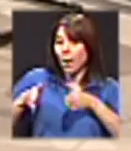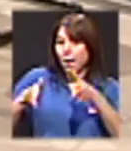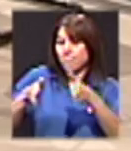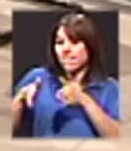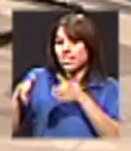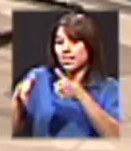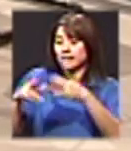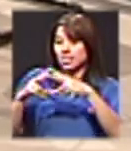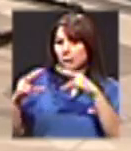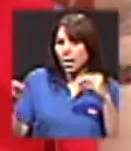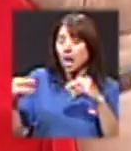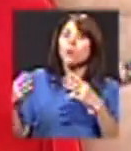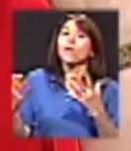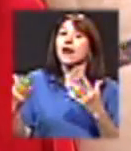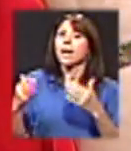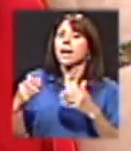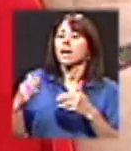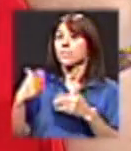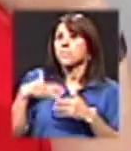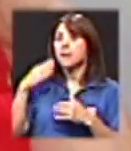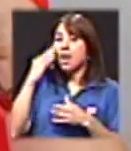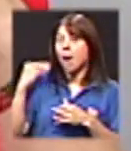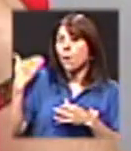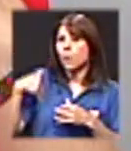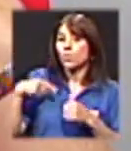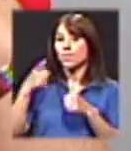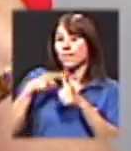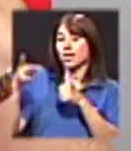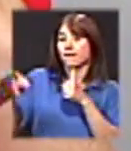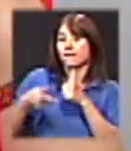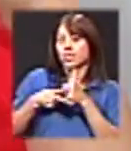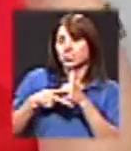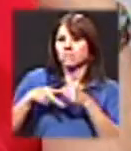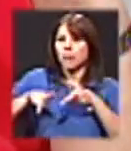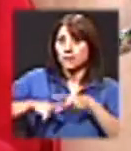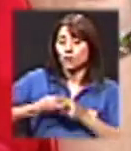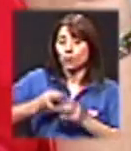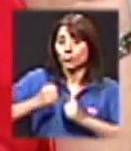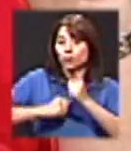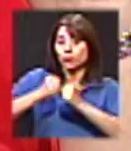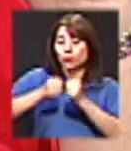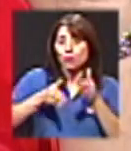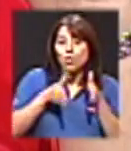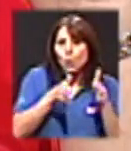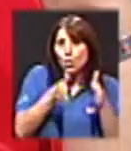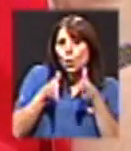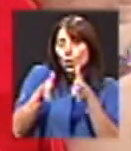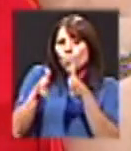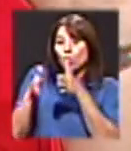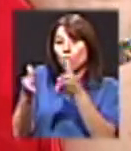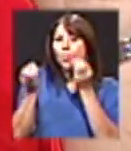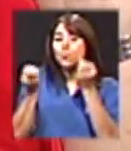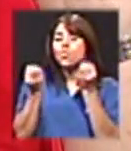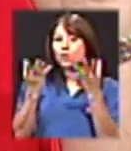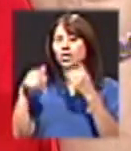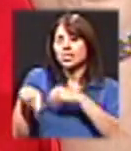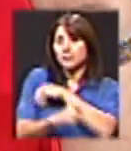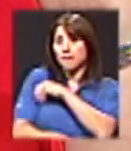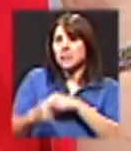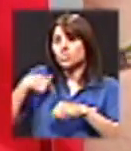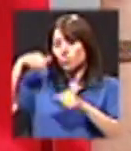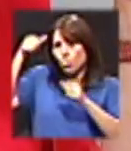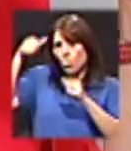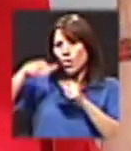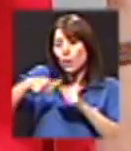y sí, abrió por primera vez muchas carreteras de este país. Ahí mis recuerdos son, en aquel momento siendo pequeña, ¿verdad?